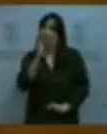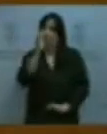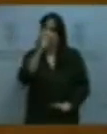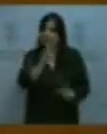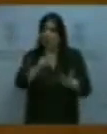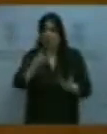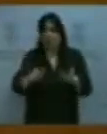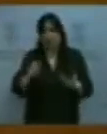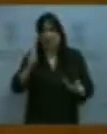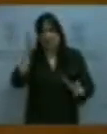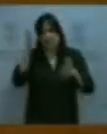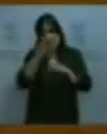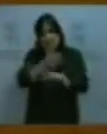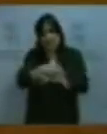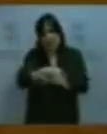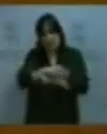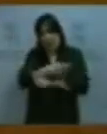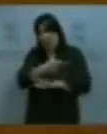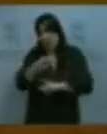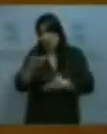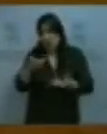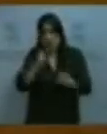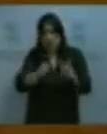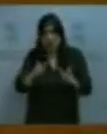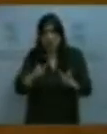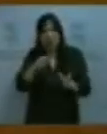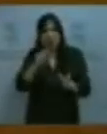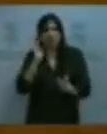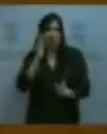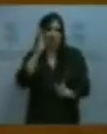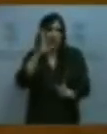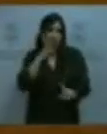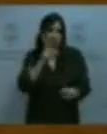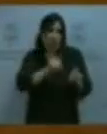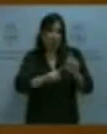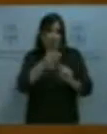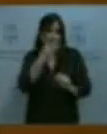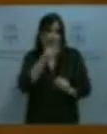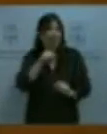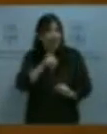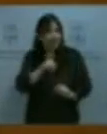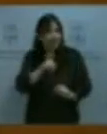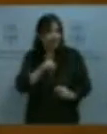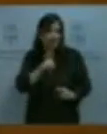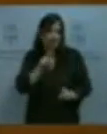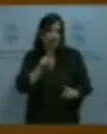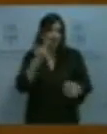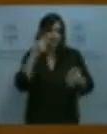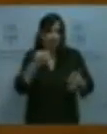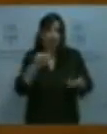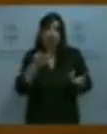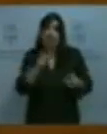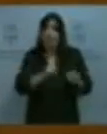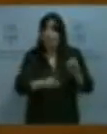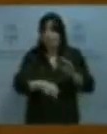sufriendo el problema en Asturias. Por tanto, esa es. Por eso el problema sigue y por eso el problema crece. Porque